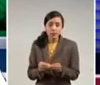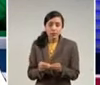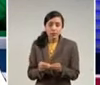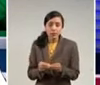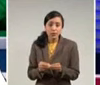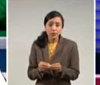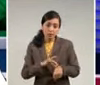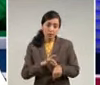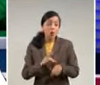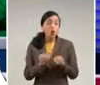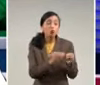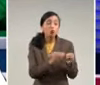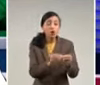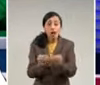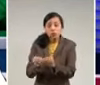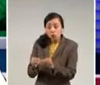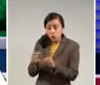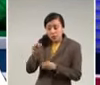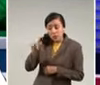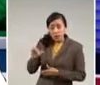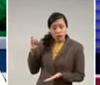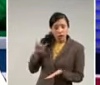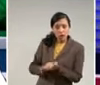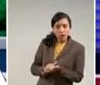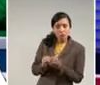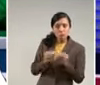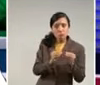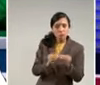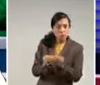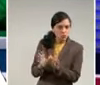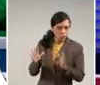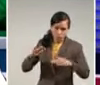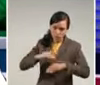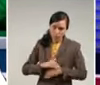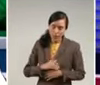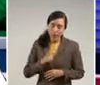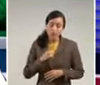contacto con ellos en esta situación. De ellos hay 2 turistas